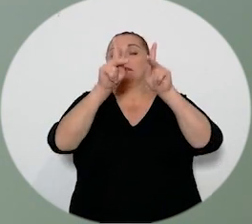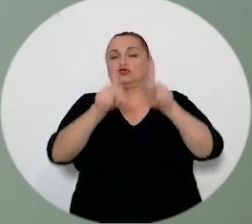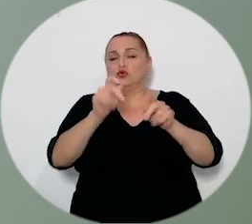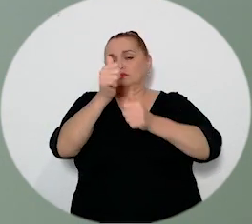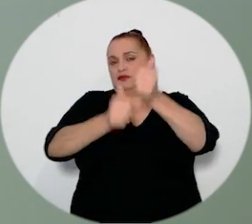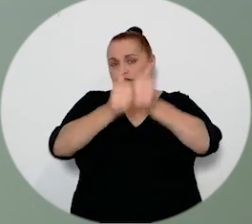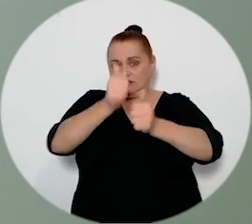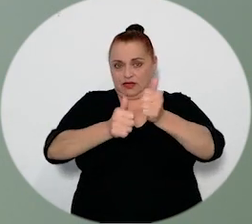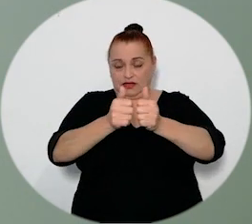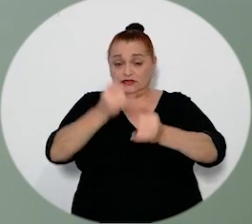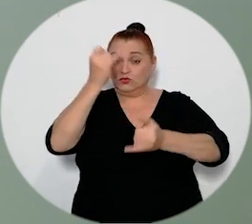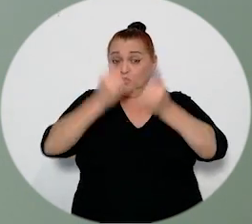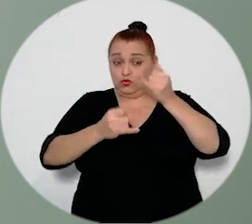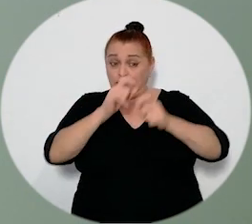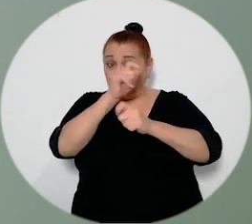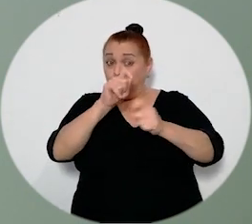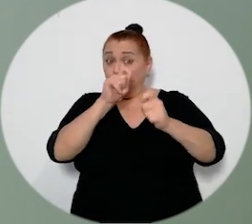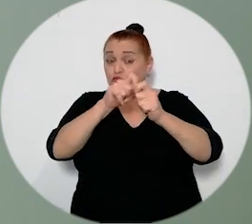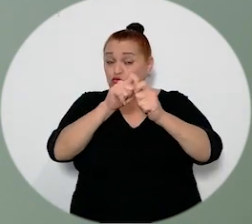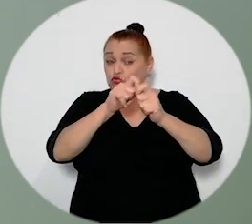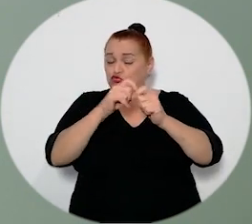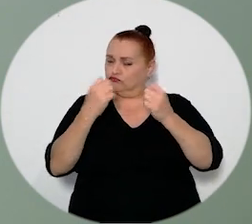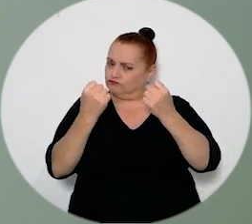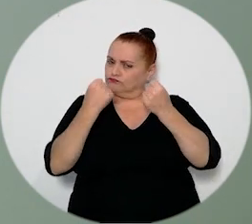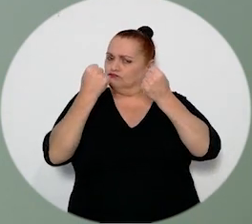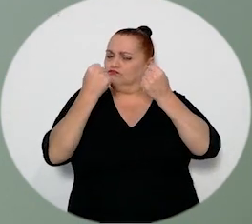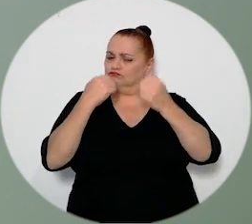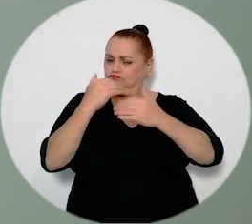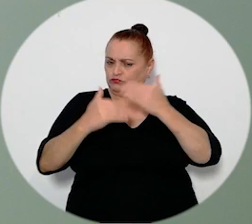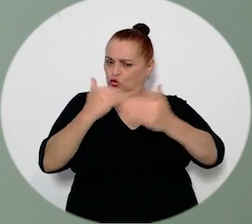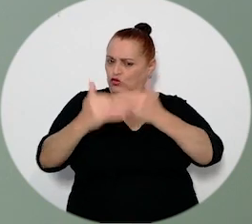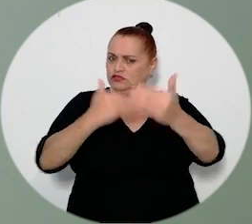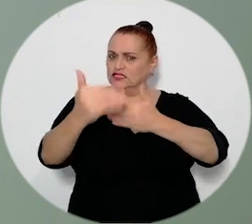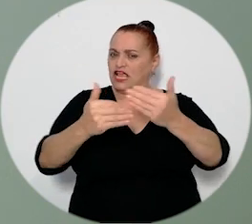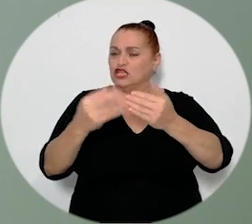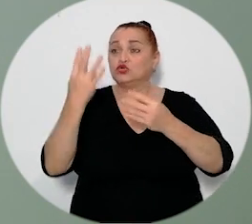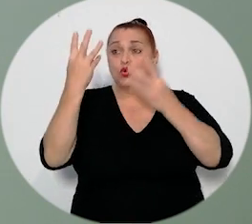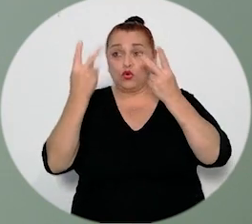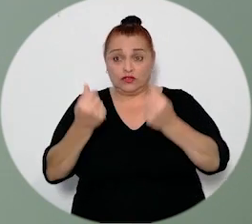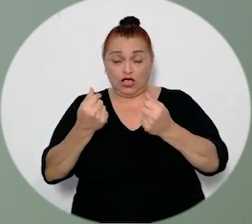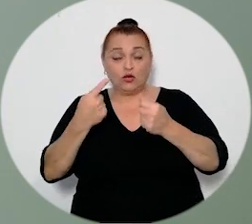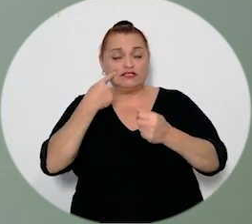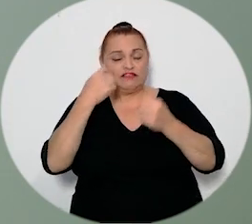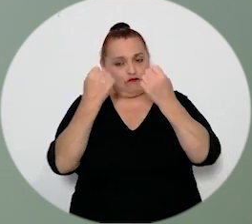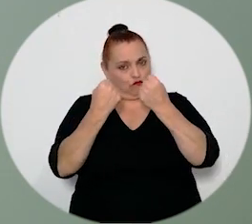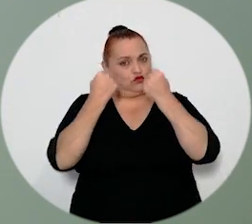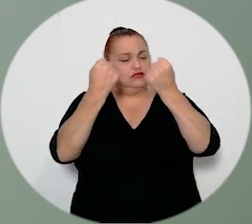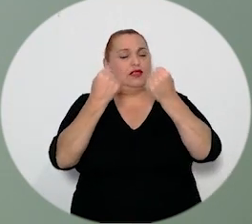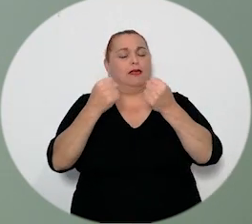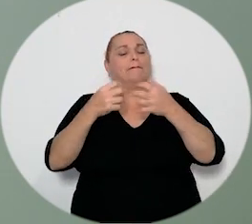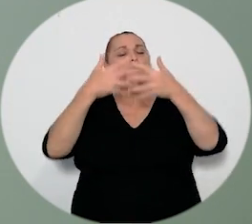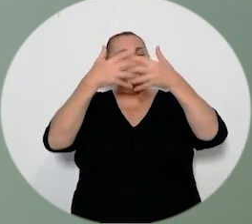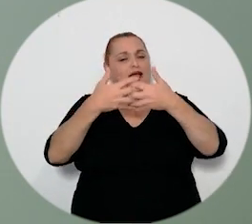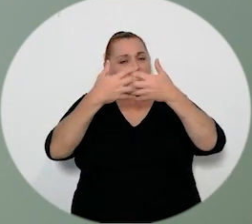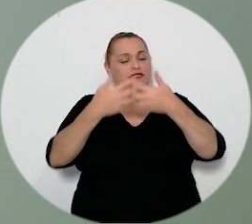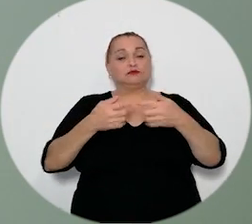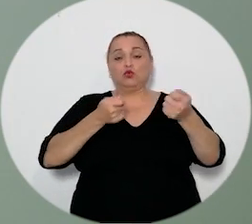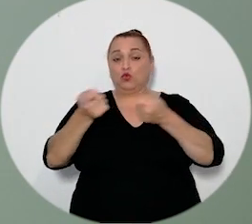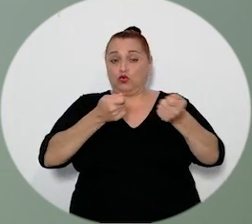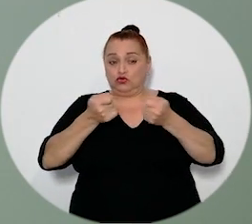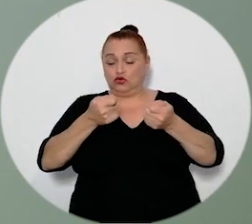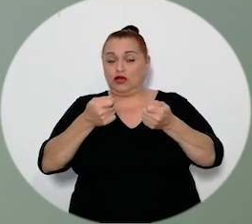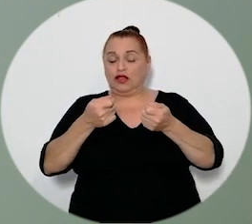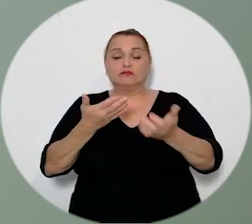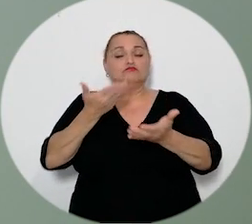candidatas. En ese último punto, la solidez del proceso escrutador costarricense se ve reforzada por los mecanismos de control que se oponen